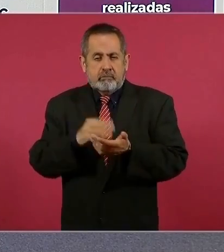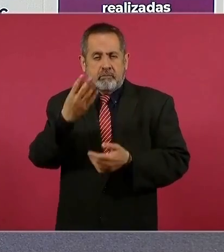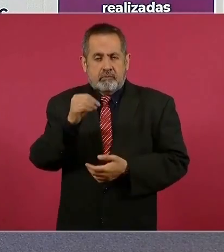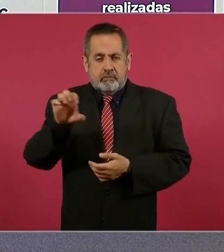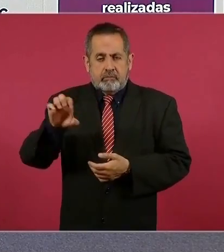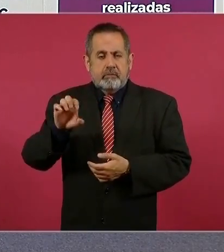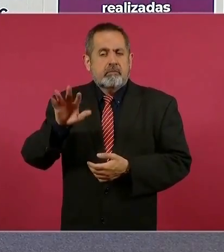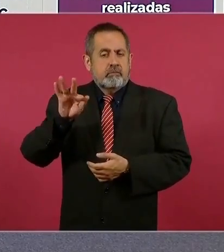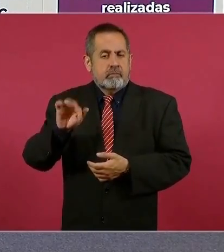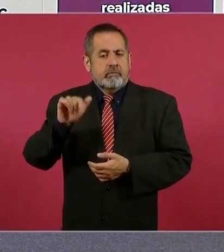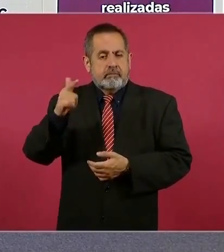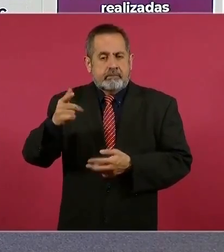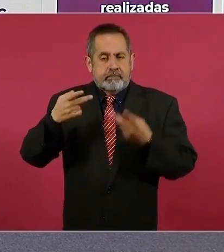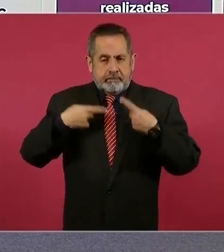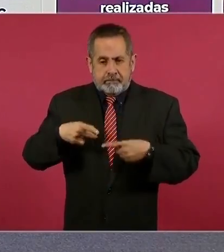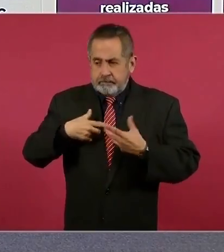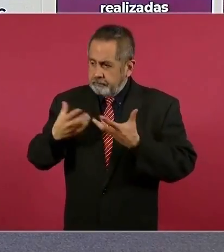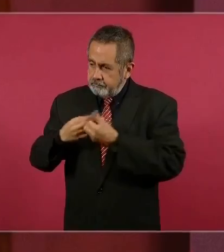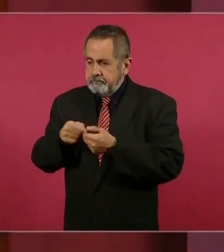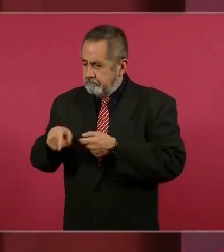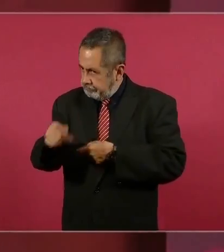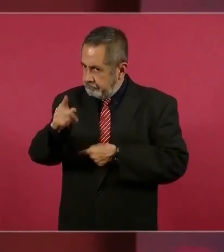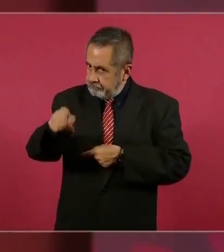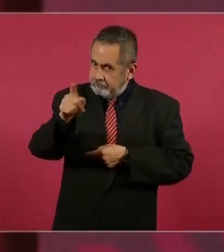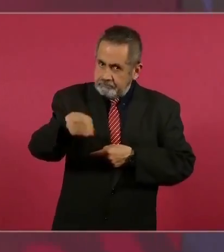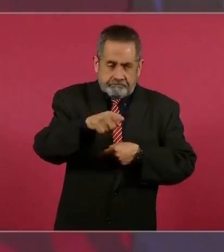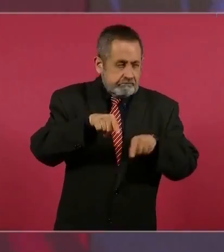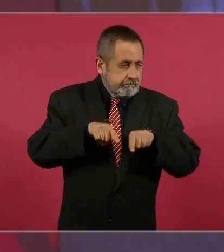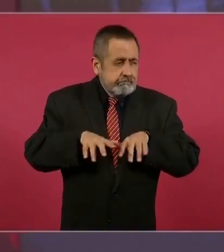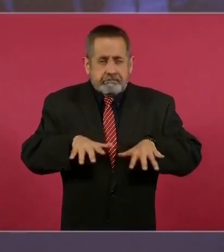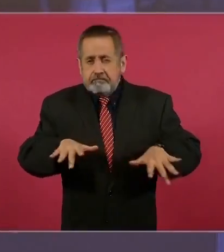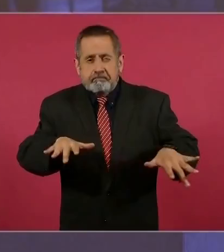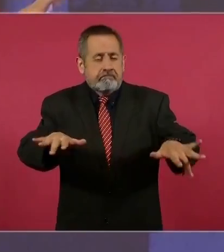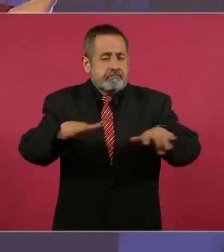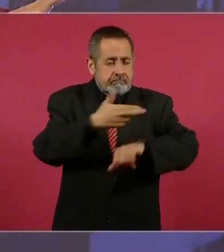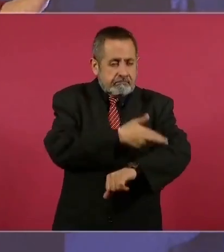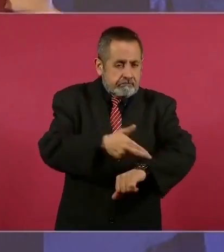4,947 personas destinadas y se realizaron